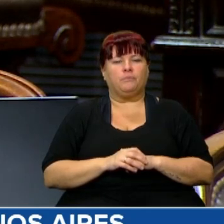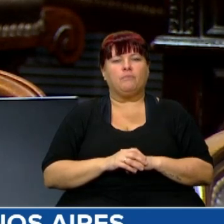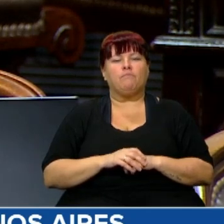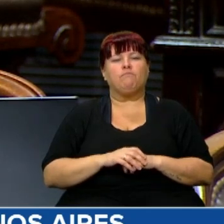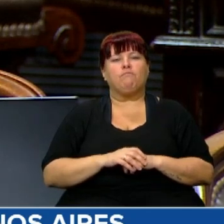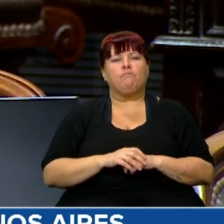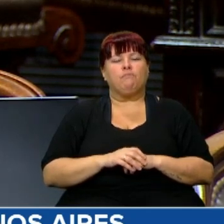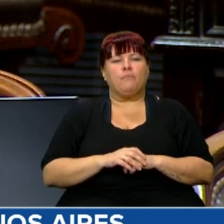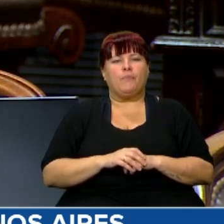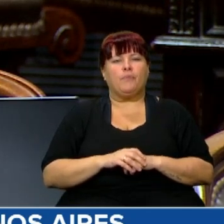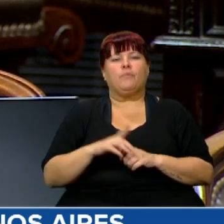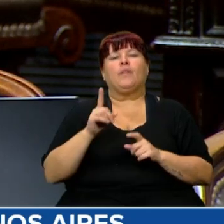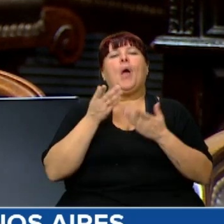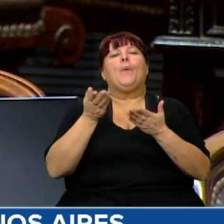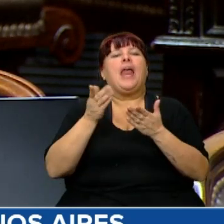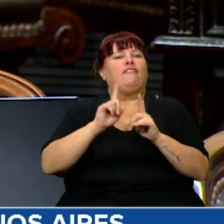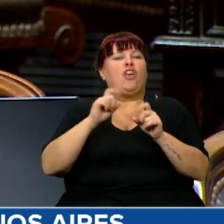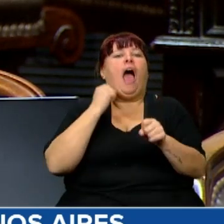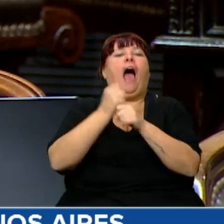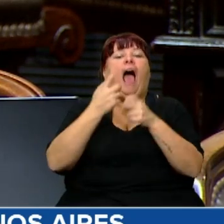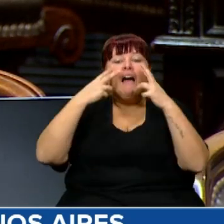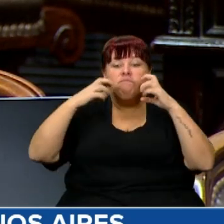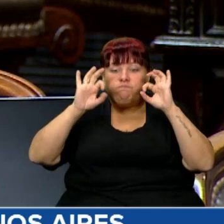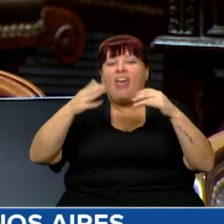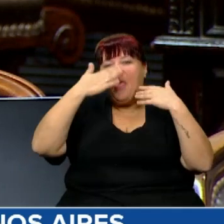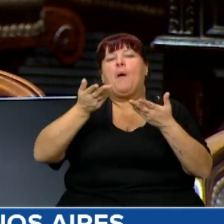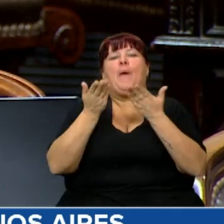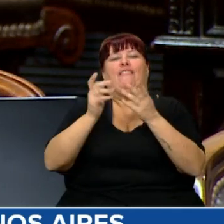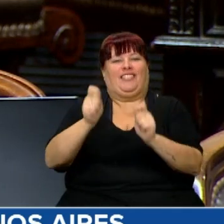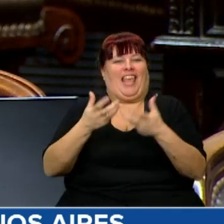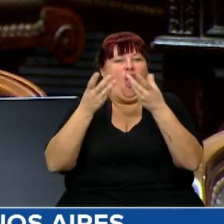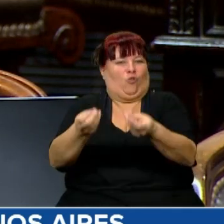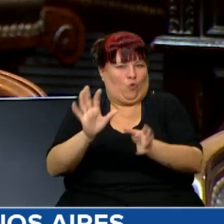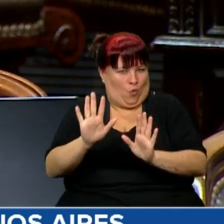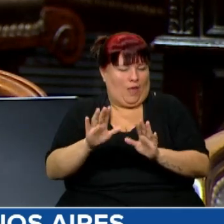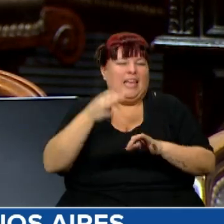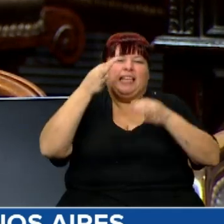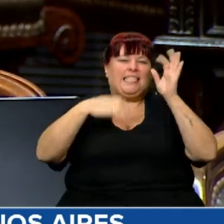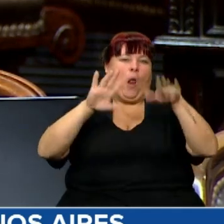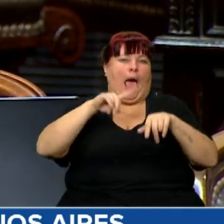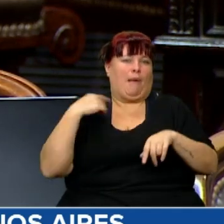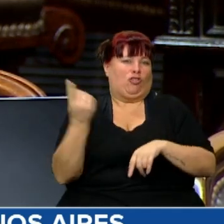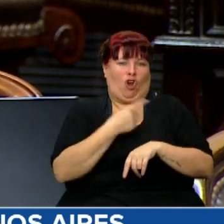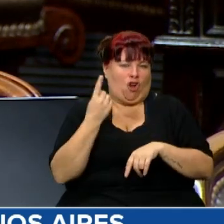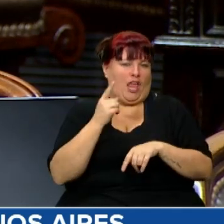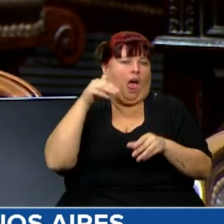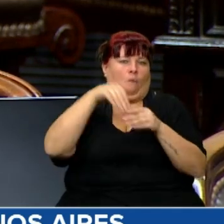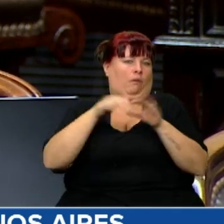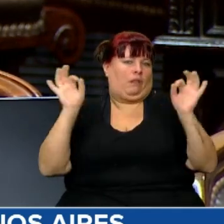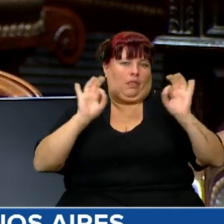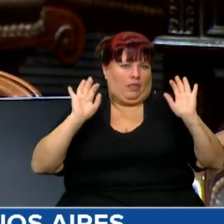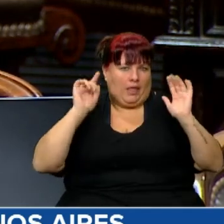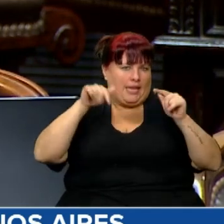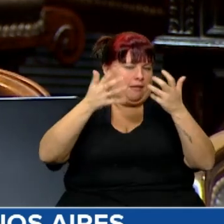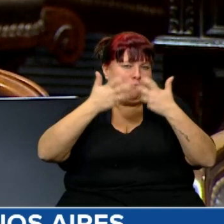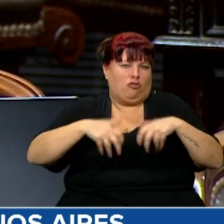no dar nuevos beneficios hasta que no revisemos todos. Así que seguramente la mayoría de nosotros se va a abstener en